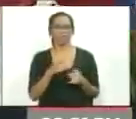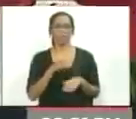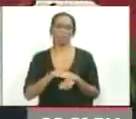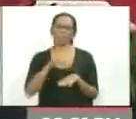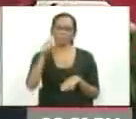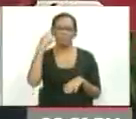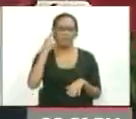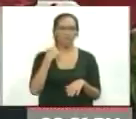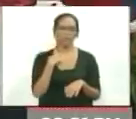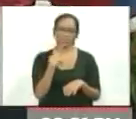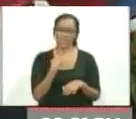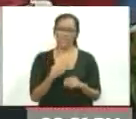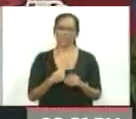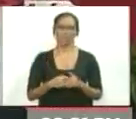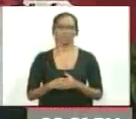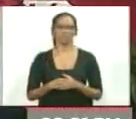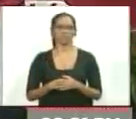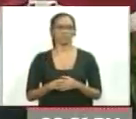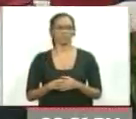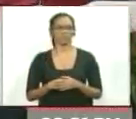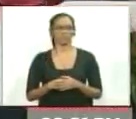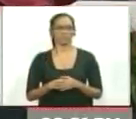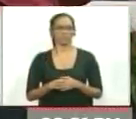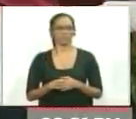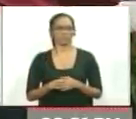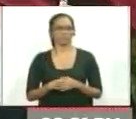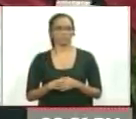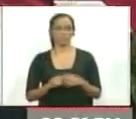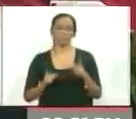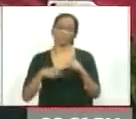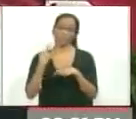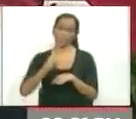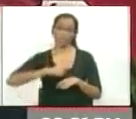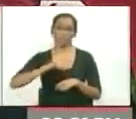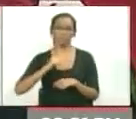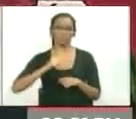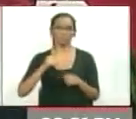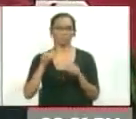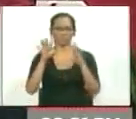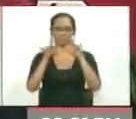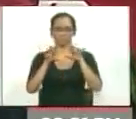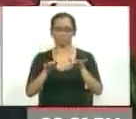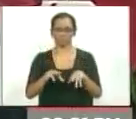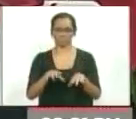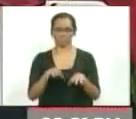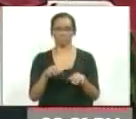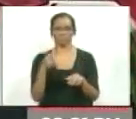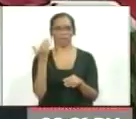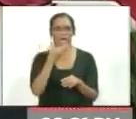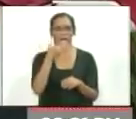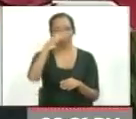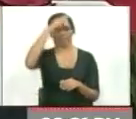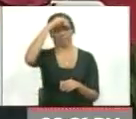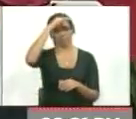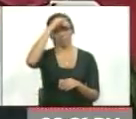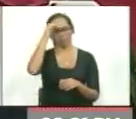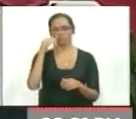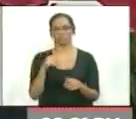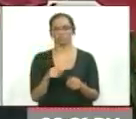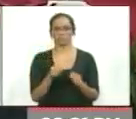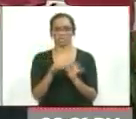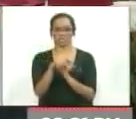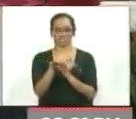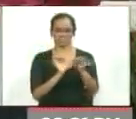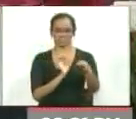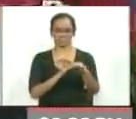yo dije en estos días que después que Simonovi le mandó una carta a Trump, con la cual Trump la dobló en pedacitos